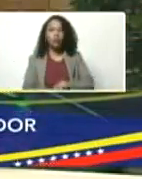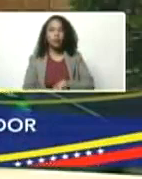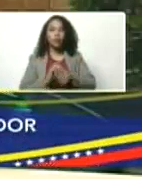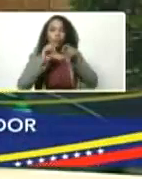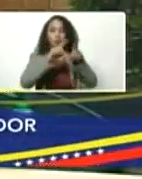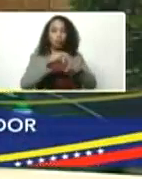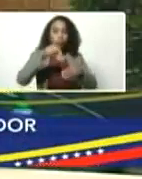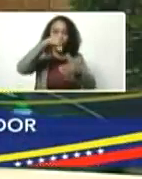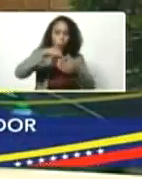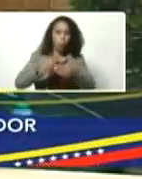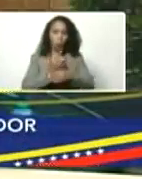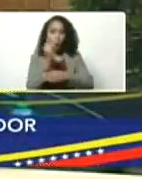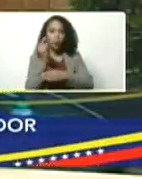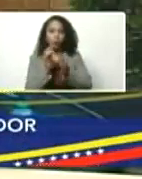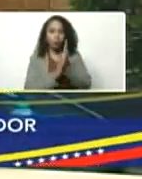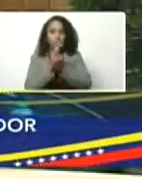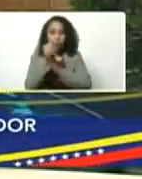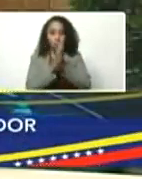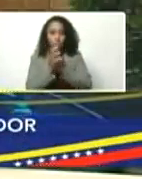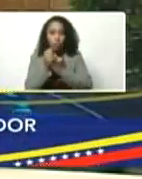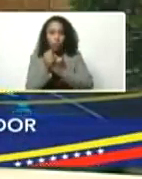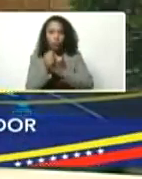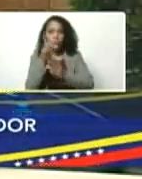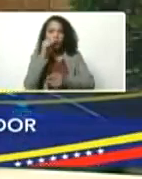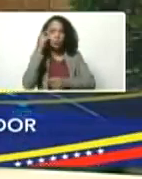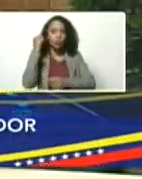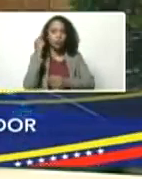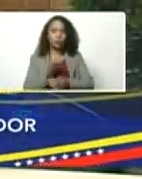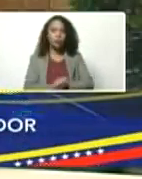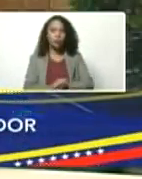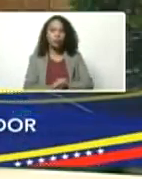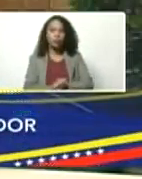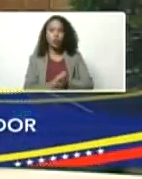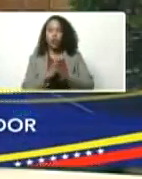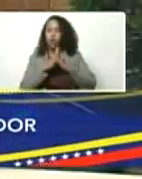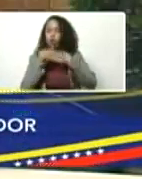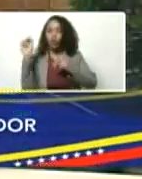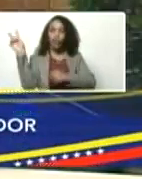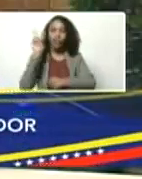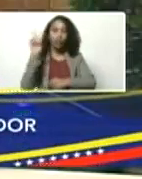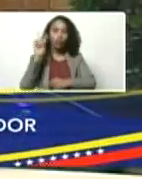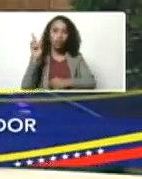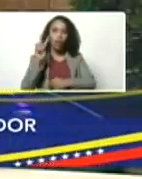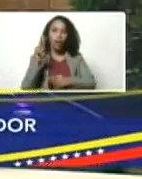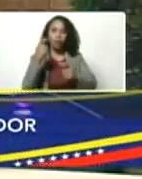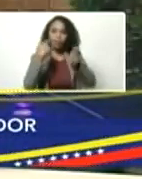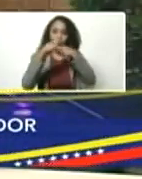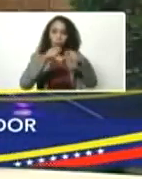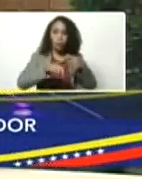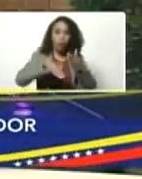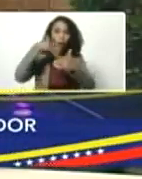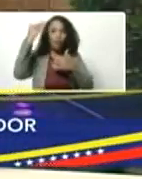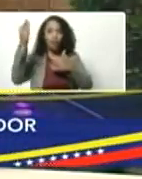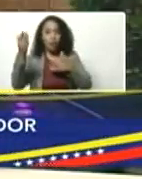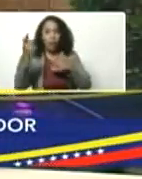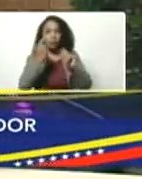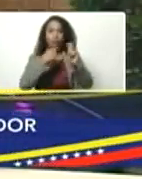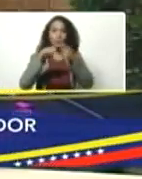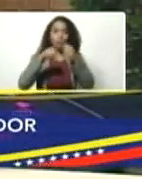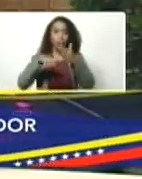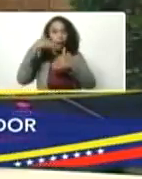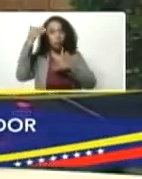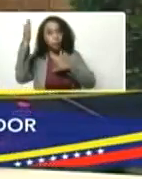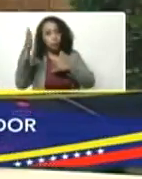agrícolas, emprendedores, emprendedoras, toda Venezuela a exportar, a exportar,